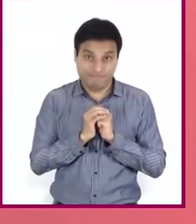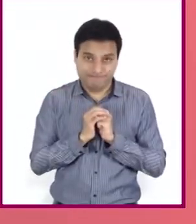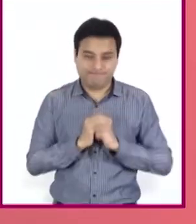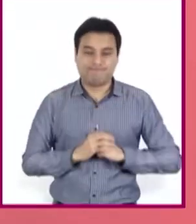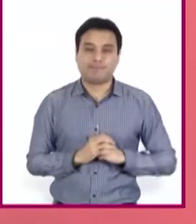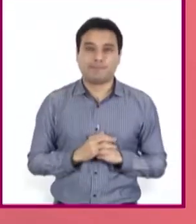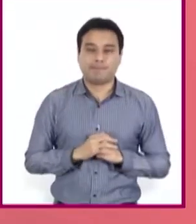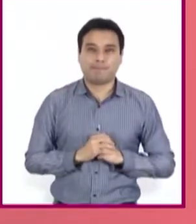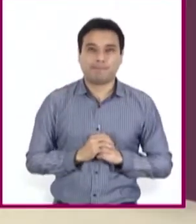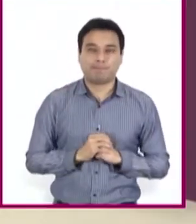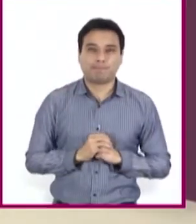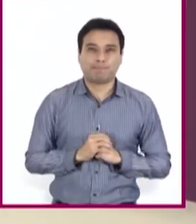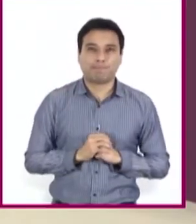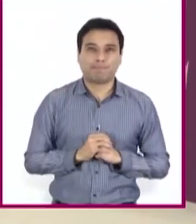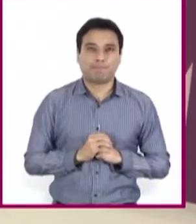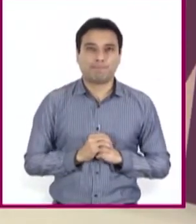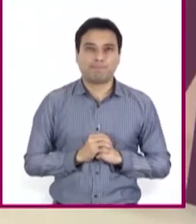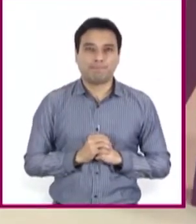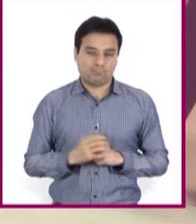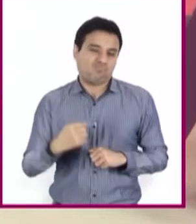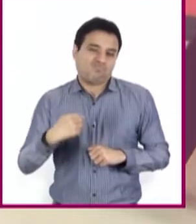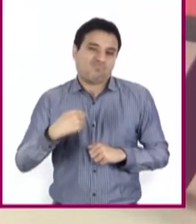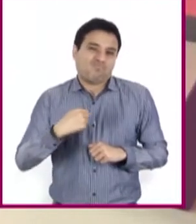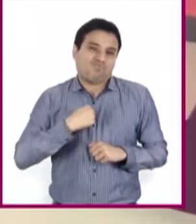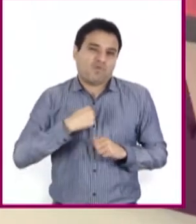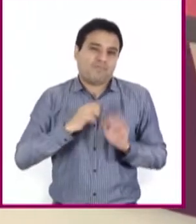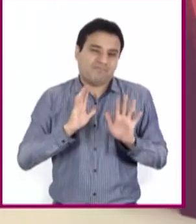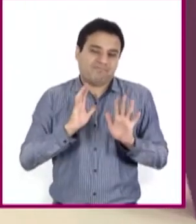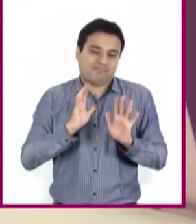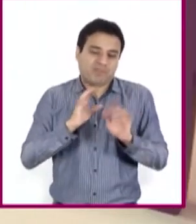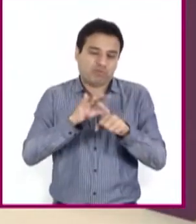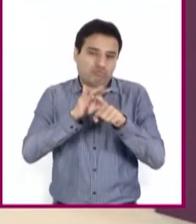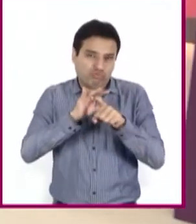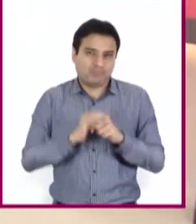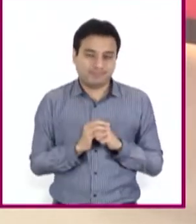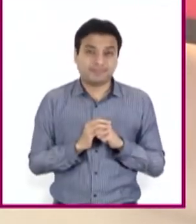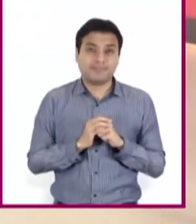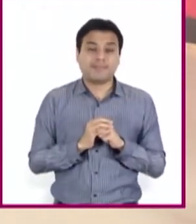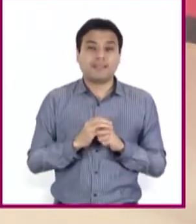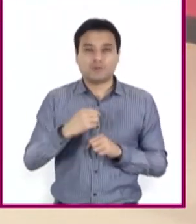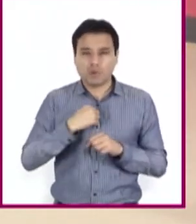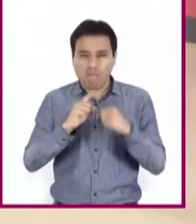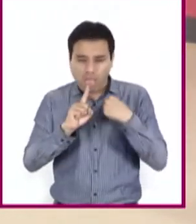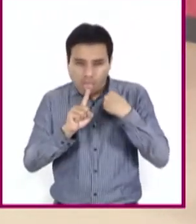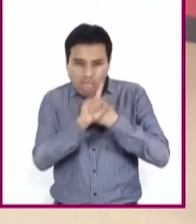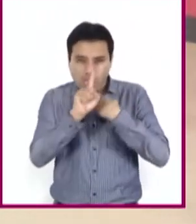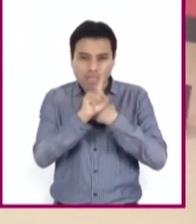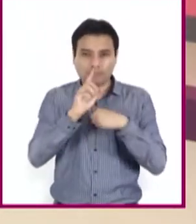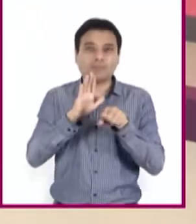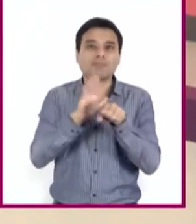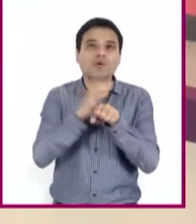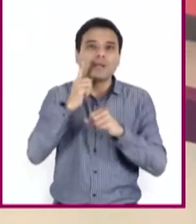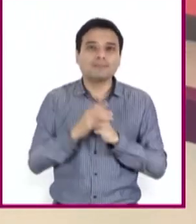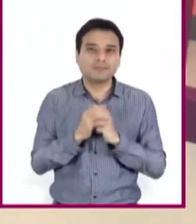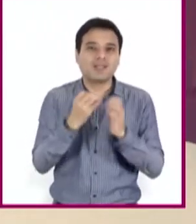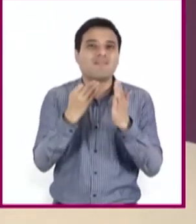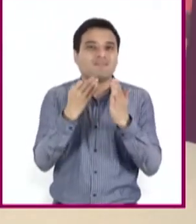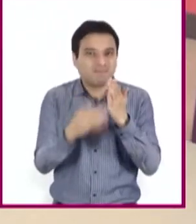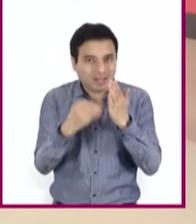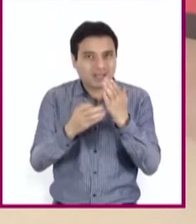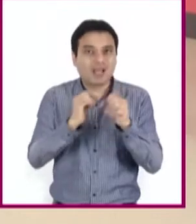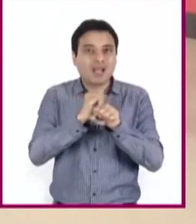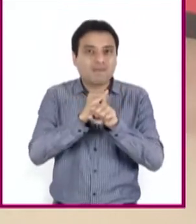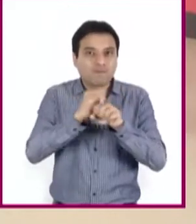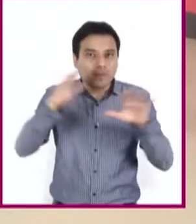investigación. En mi experiencia, las dificultades empiezan cuando no se sabe cuál información elegir.